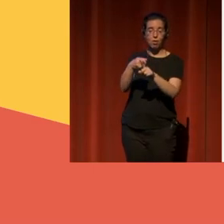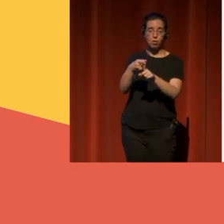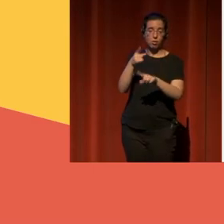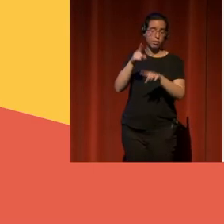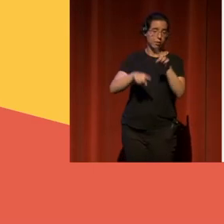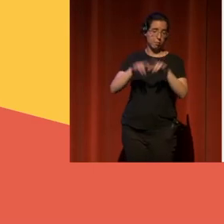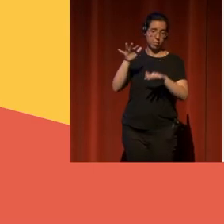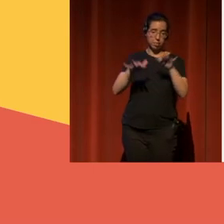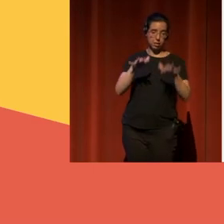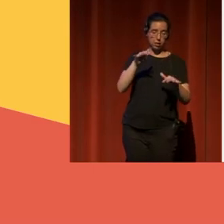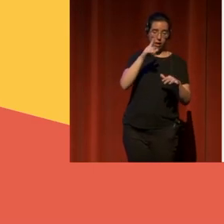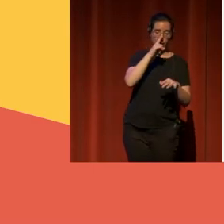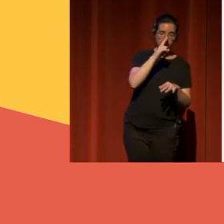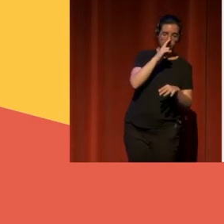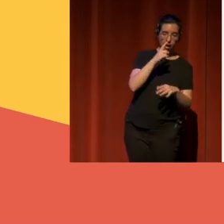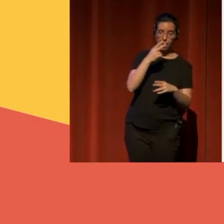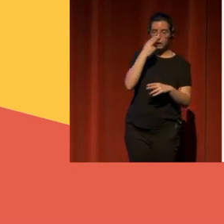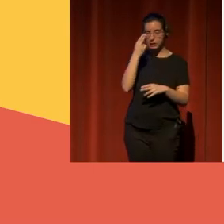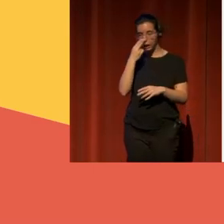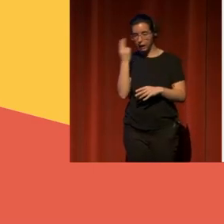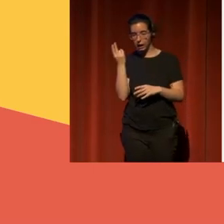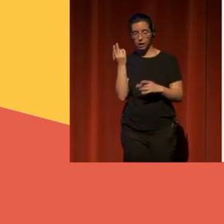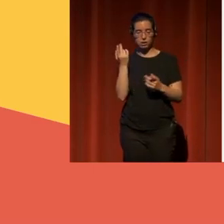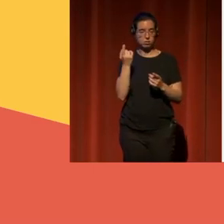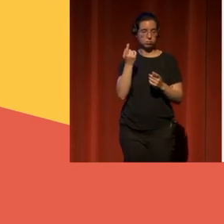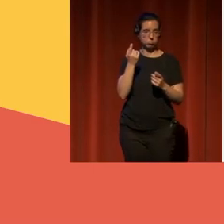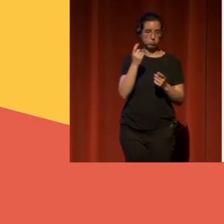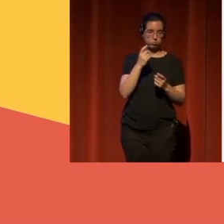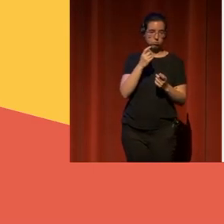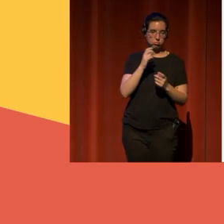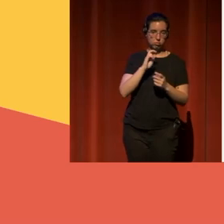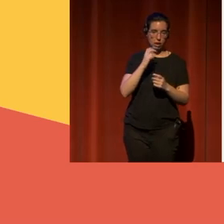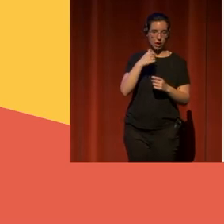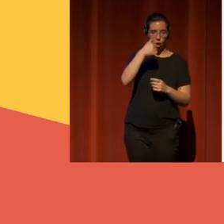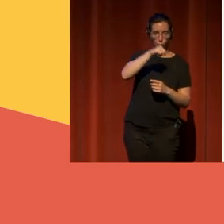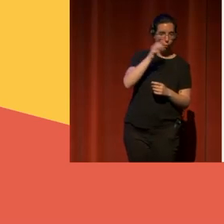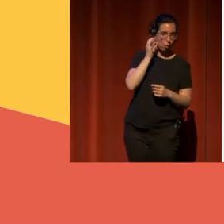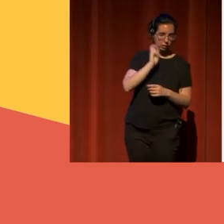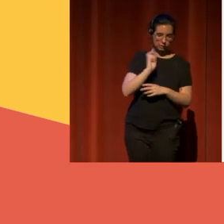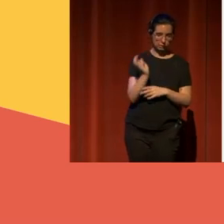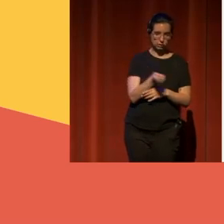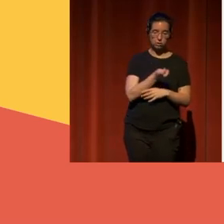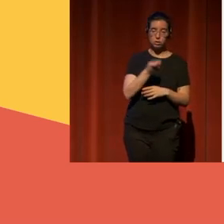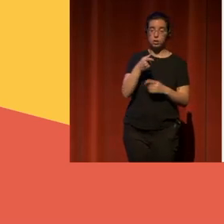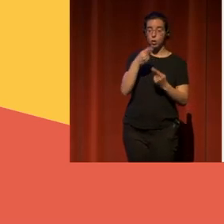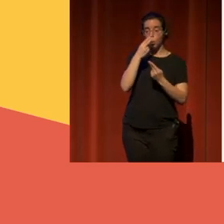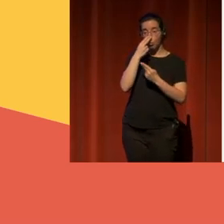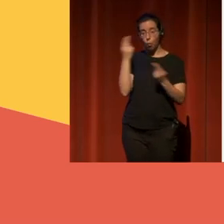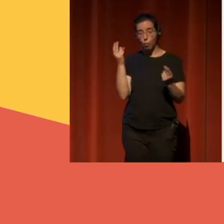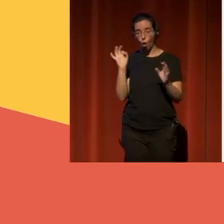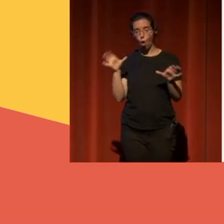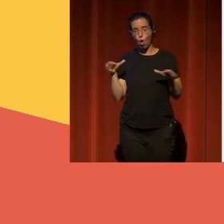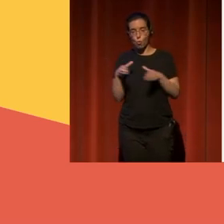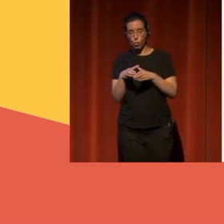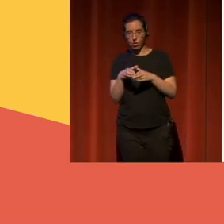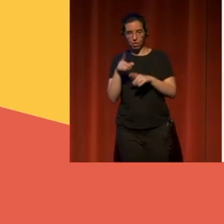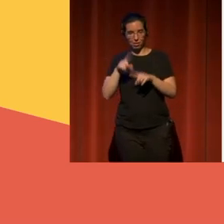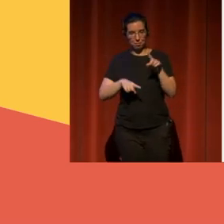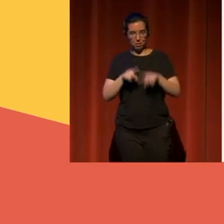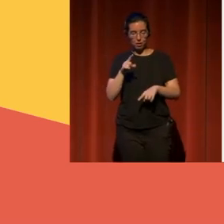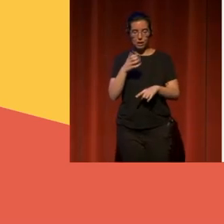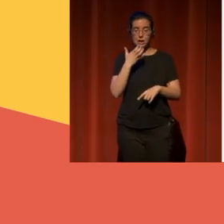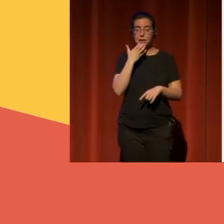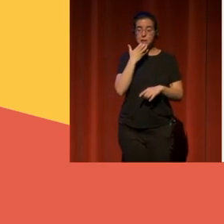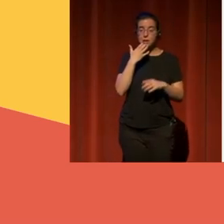edad, intereses, géneros, etc. Lo más destacable aquí es lo que se considera público o comunidad. Según los casos, puede ser